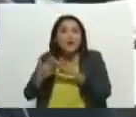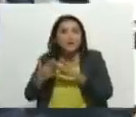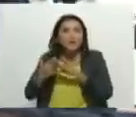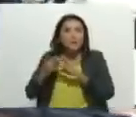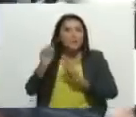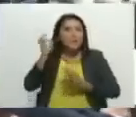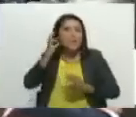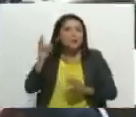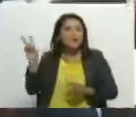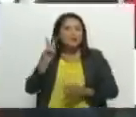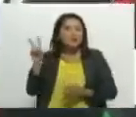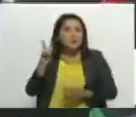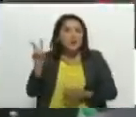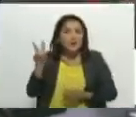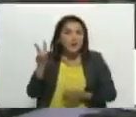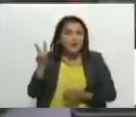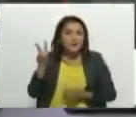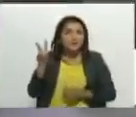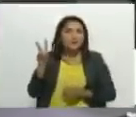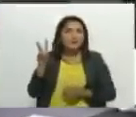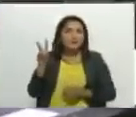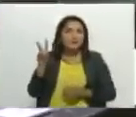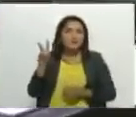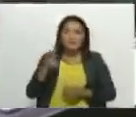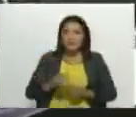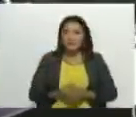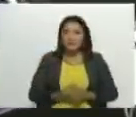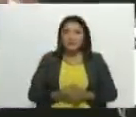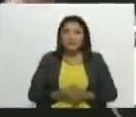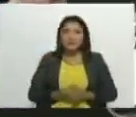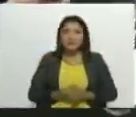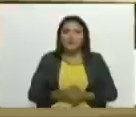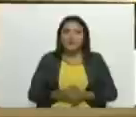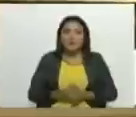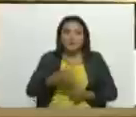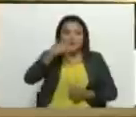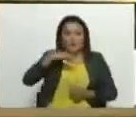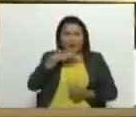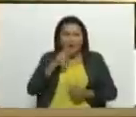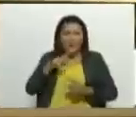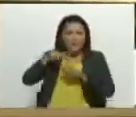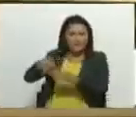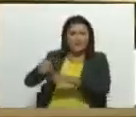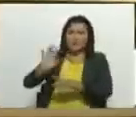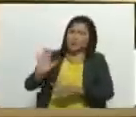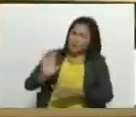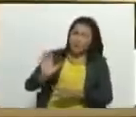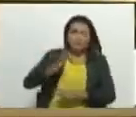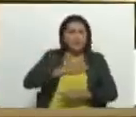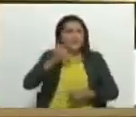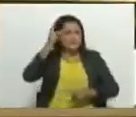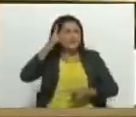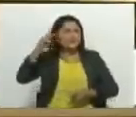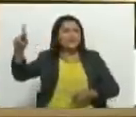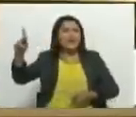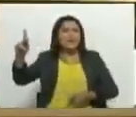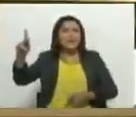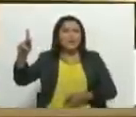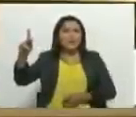venezolanas. Y no lo digo en términos peyorativos ni insultantes, es un término clínico que